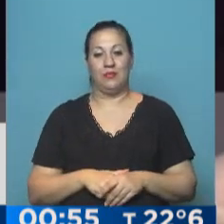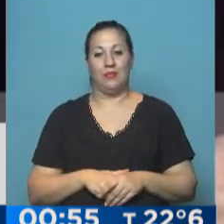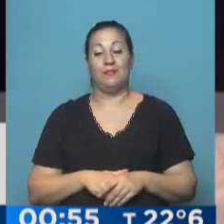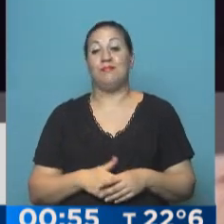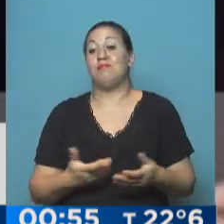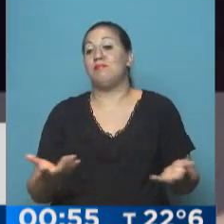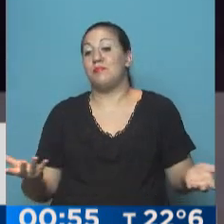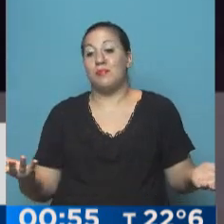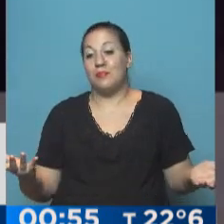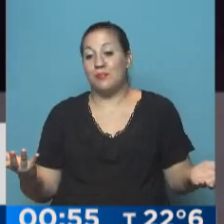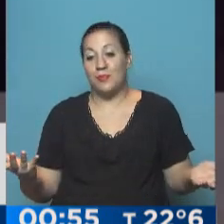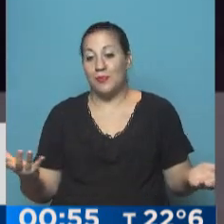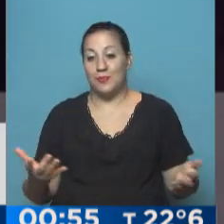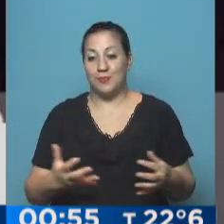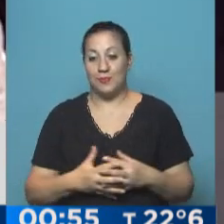Pero bueno,